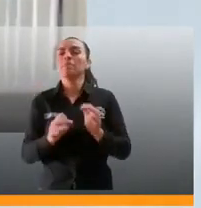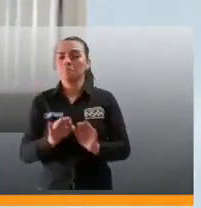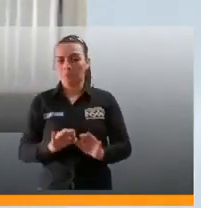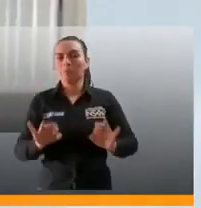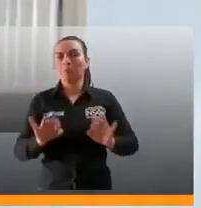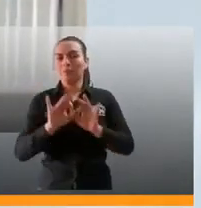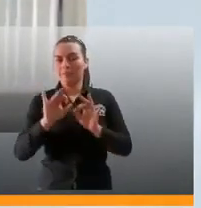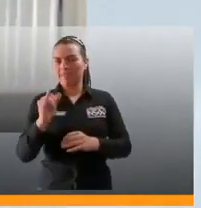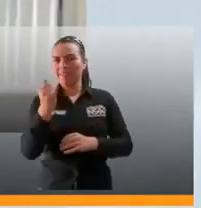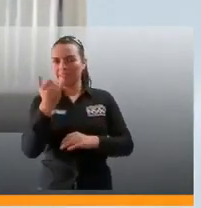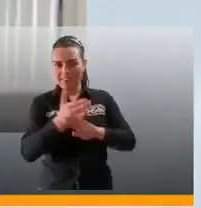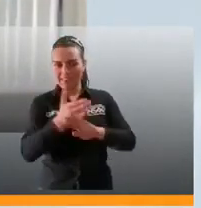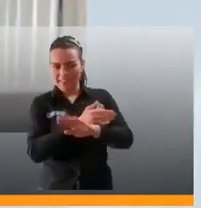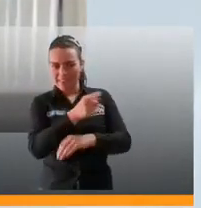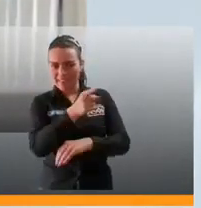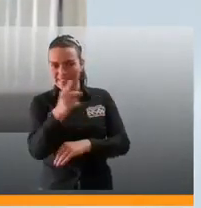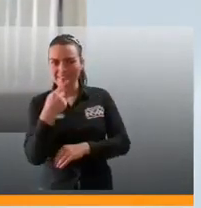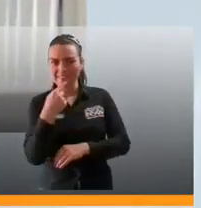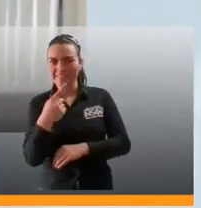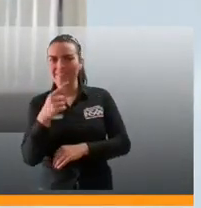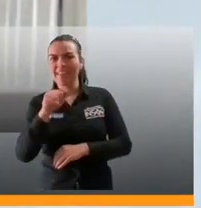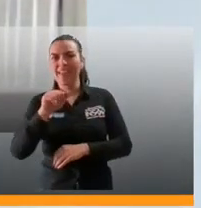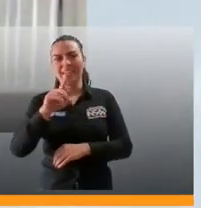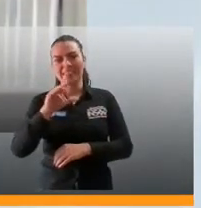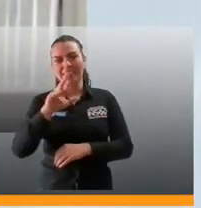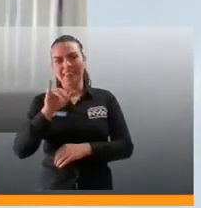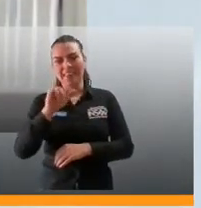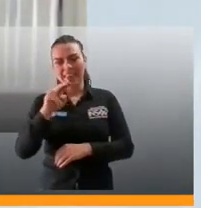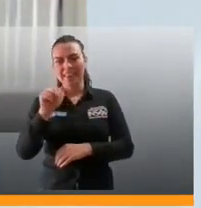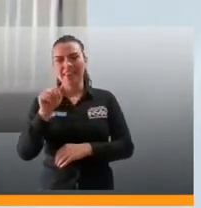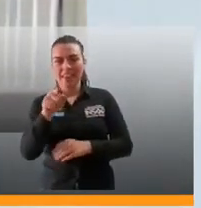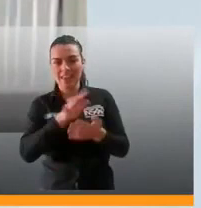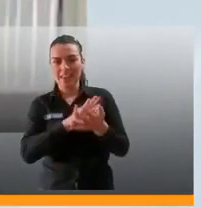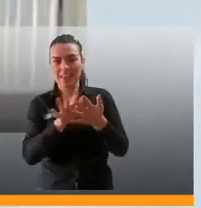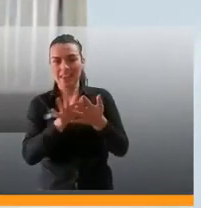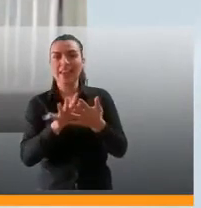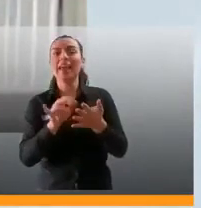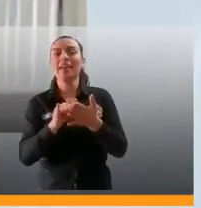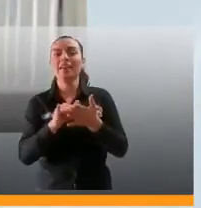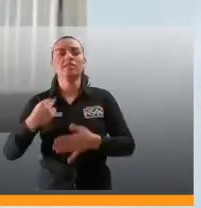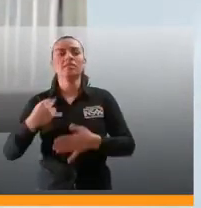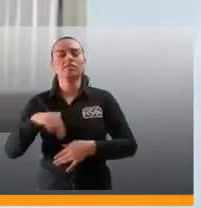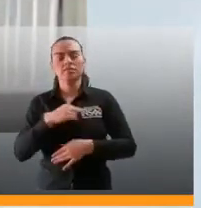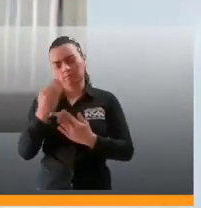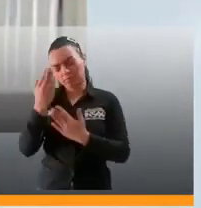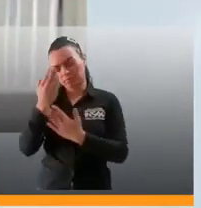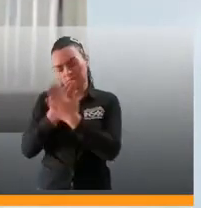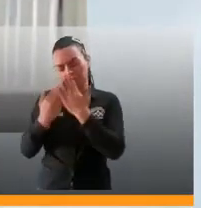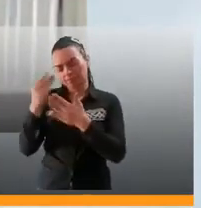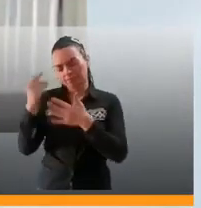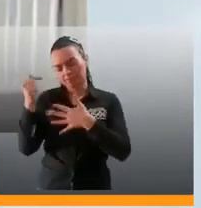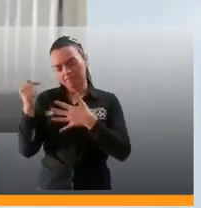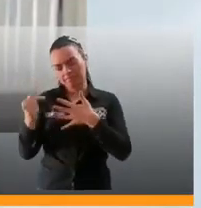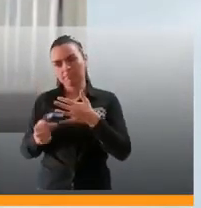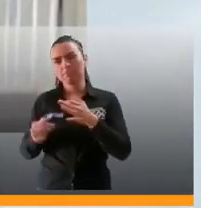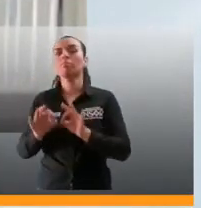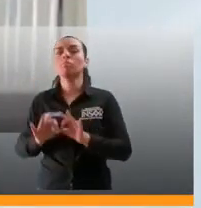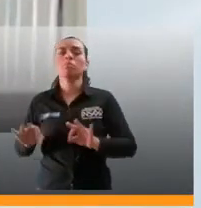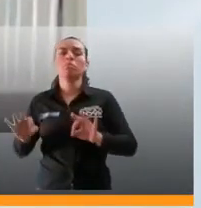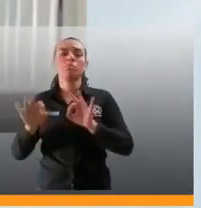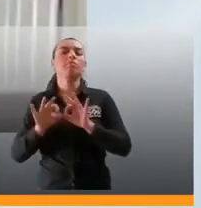los ha mencionado Adriana. Y sobre todo nos empezamos a mirar algunas cositas que son bien valiosas también, que